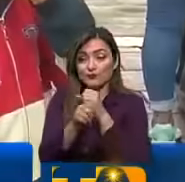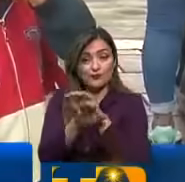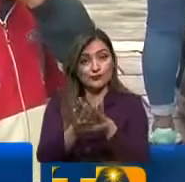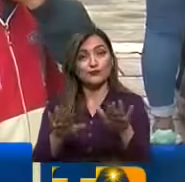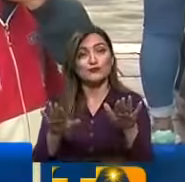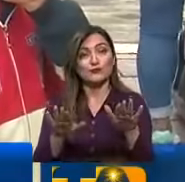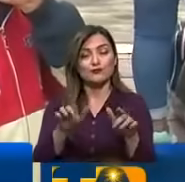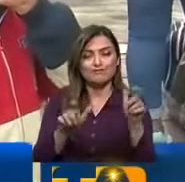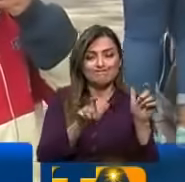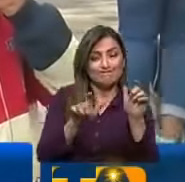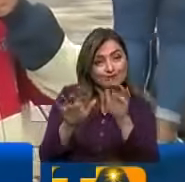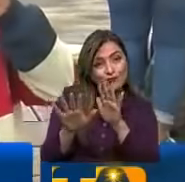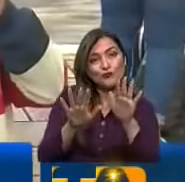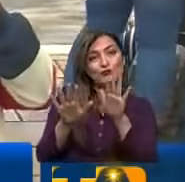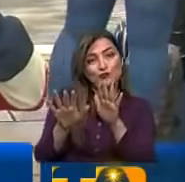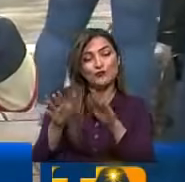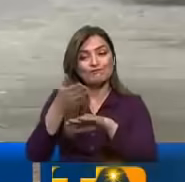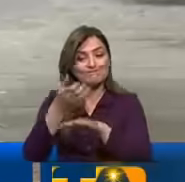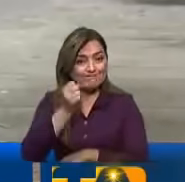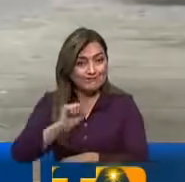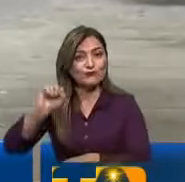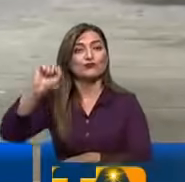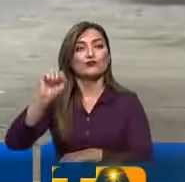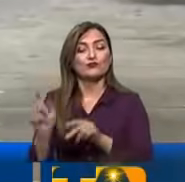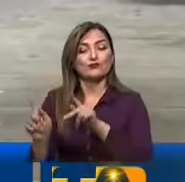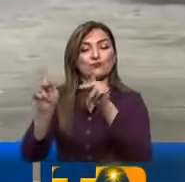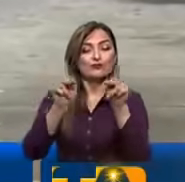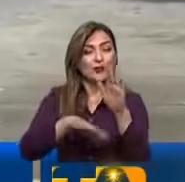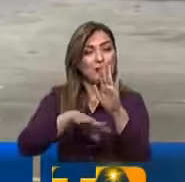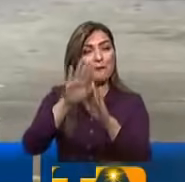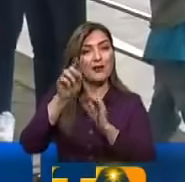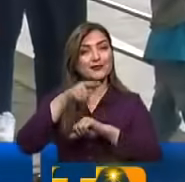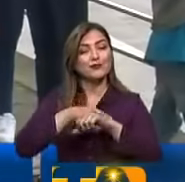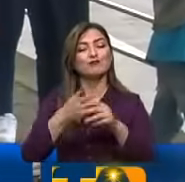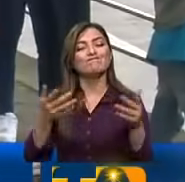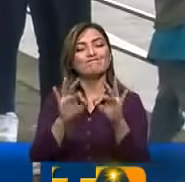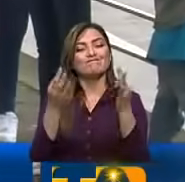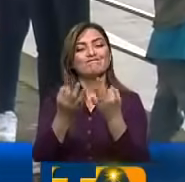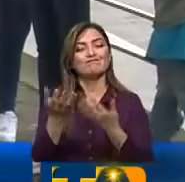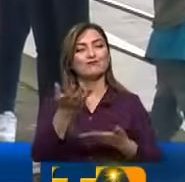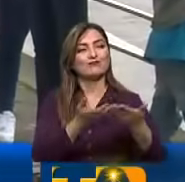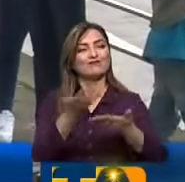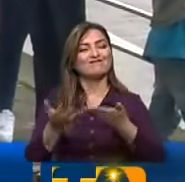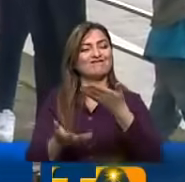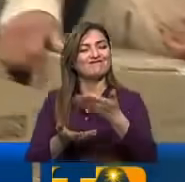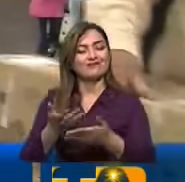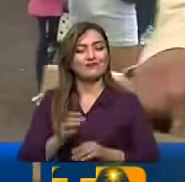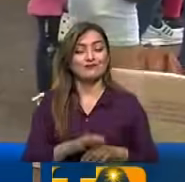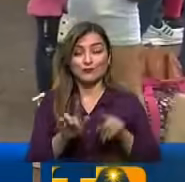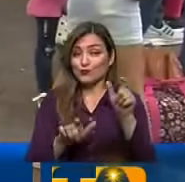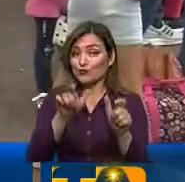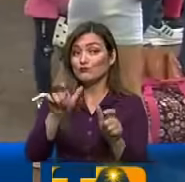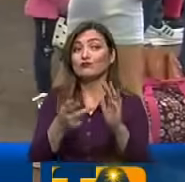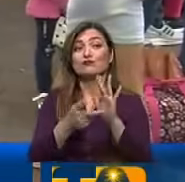año, decenas de ciudadanos adelantaron sus viajes, pues planean pasar el mayor tiempo posible en familia. Para algunas personas,